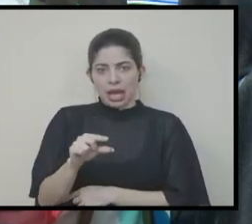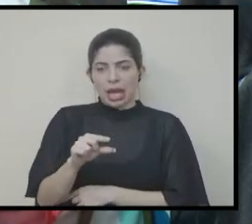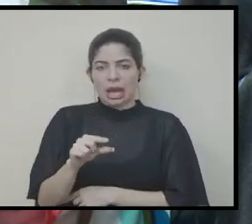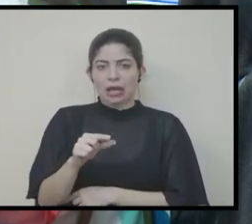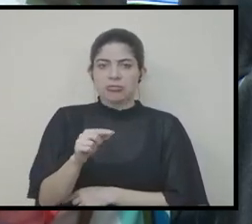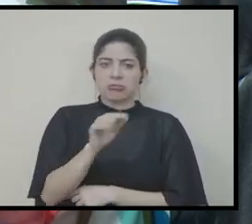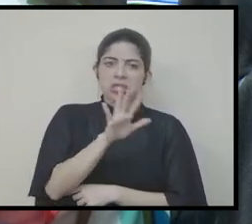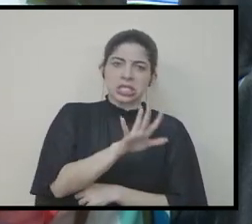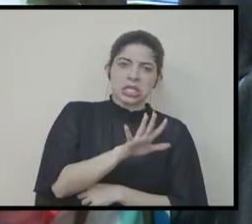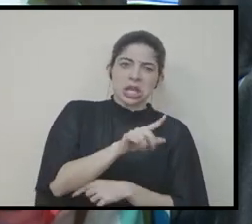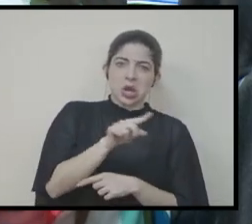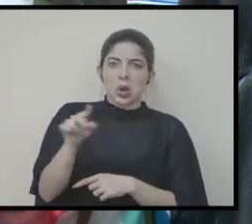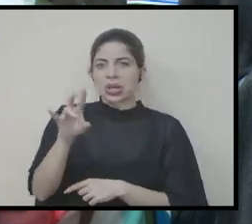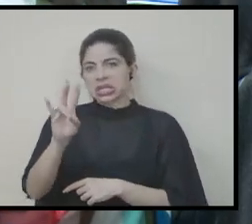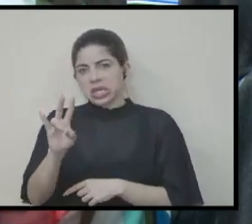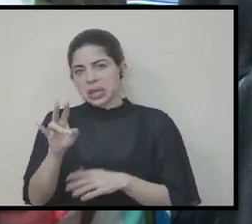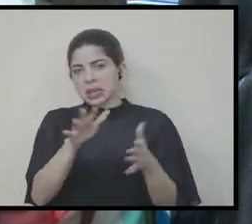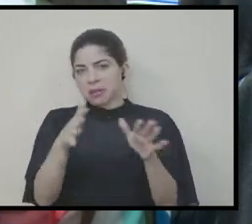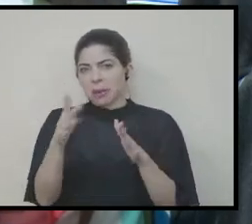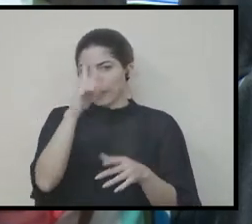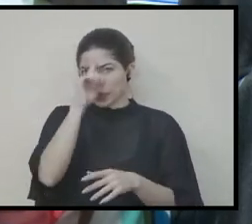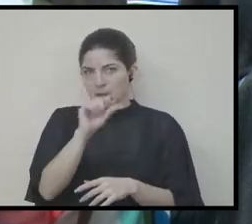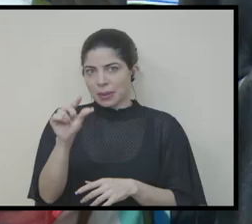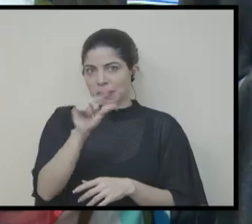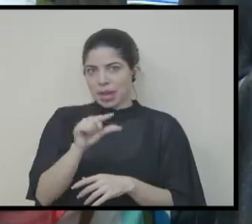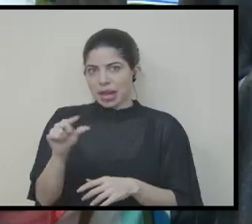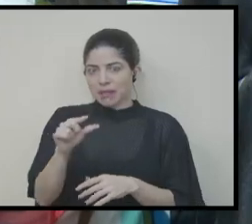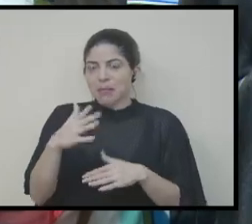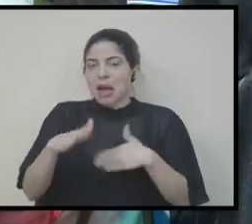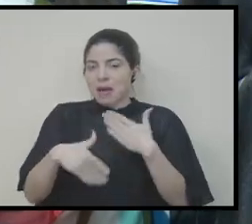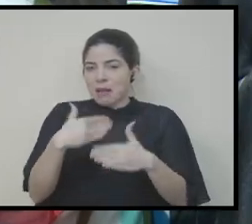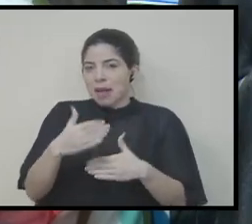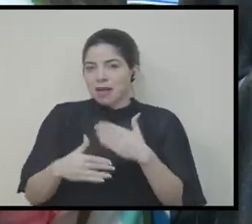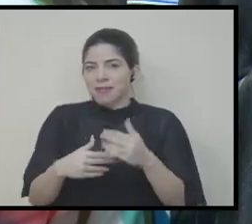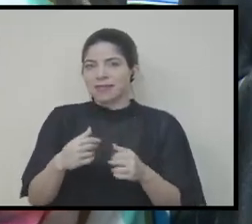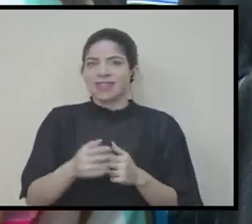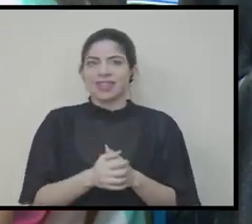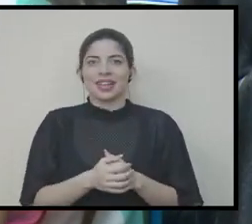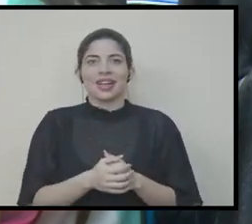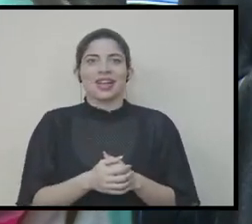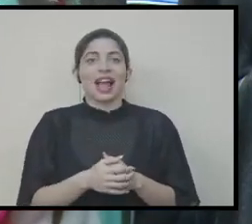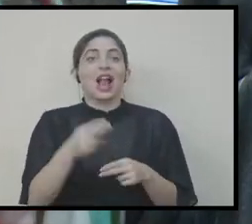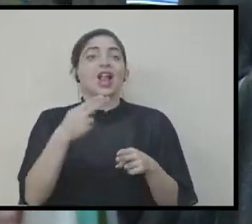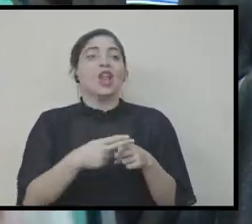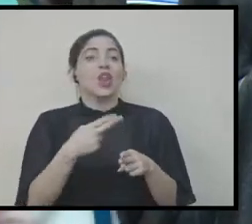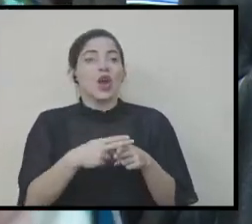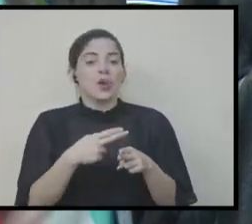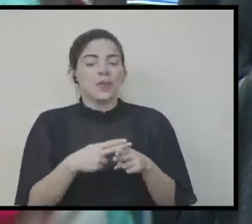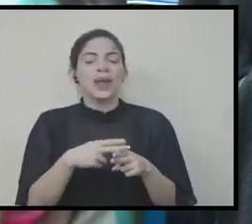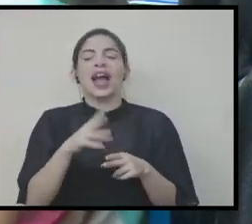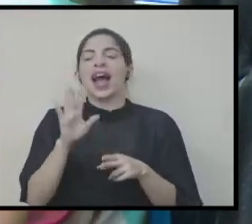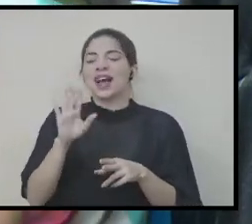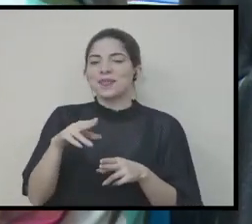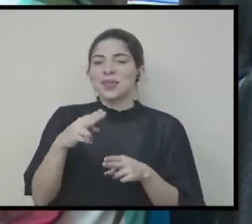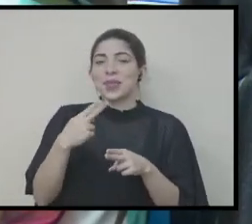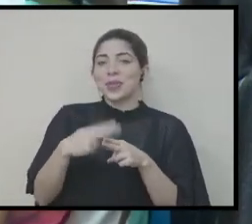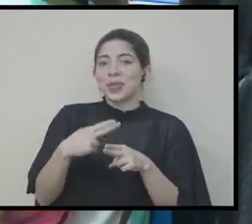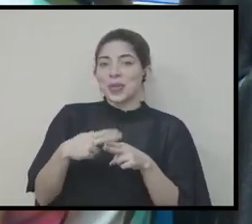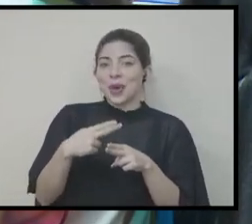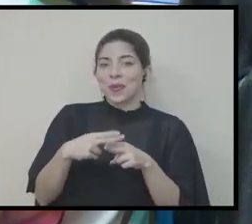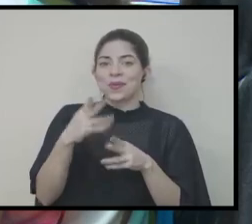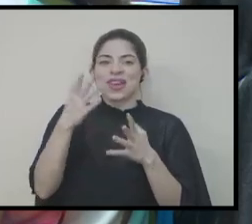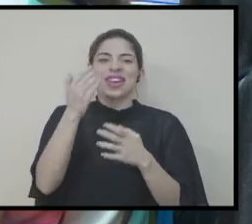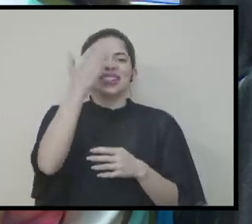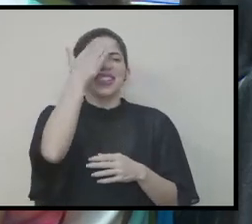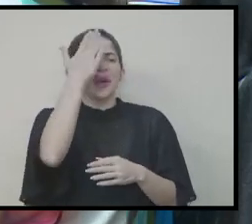de 5 a 7, por ahí. De 5 a 7. Ahí vamos. El nombre. El nombre. El nombre. Quería saber